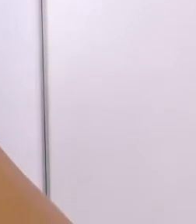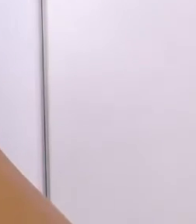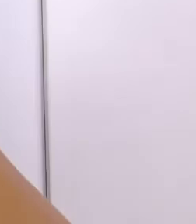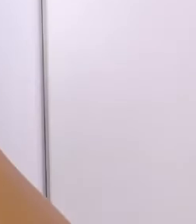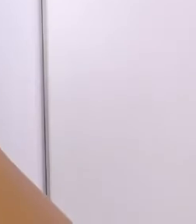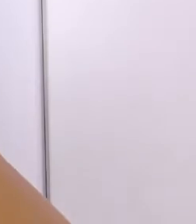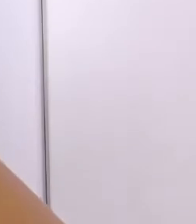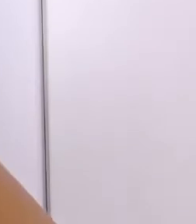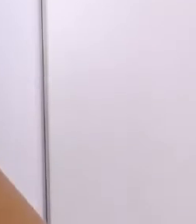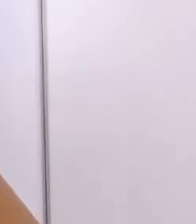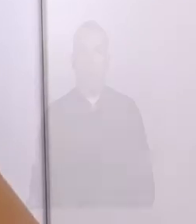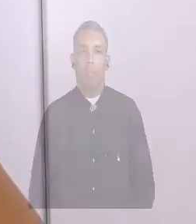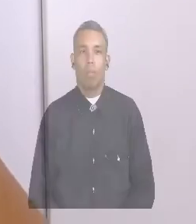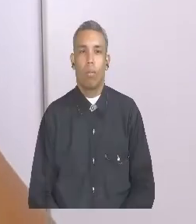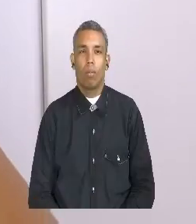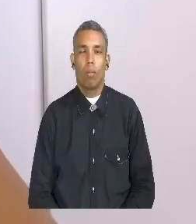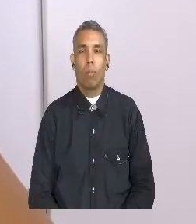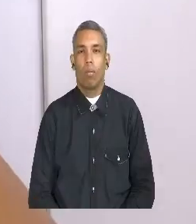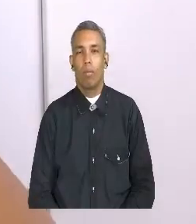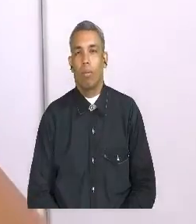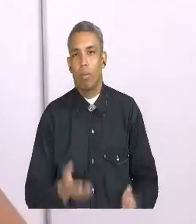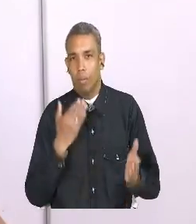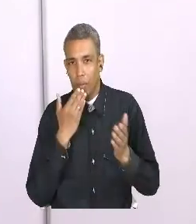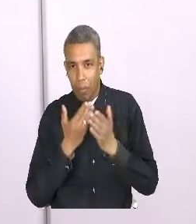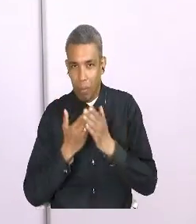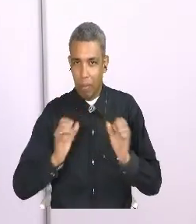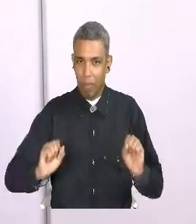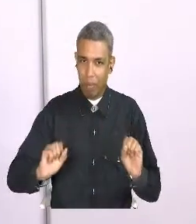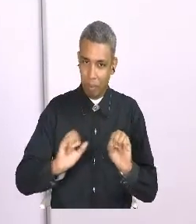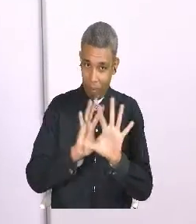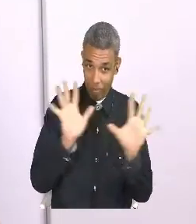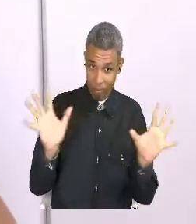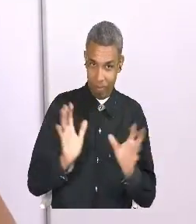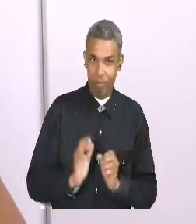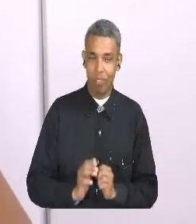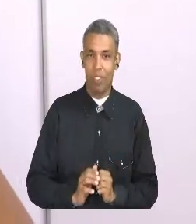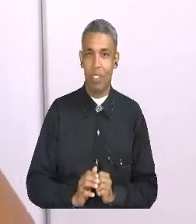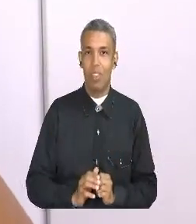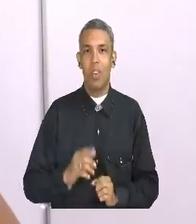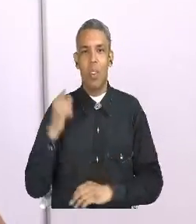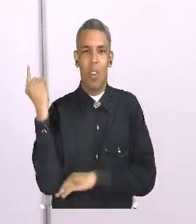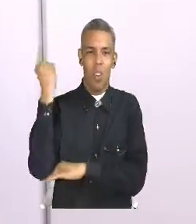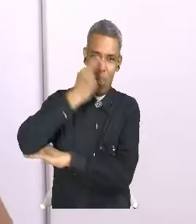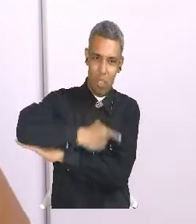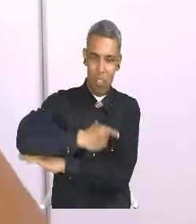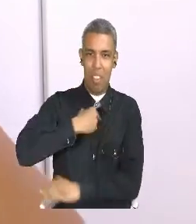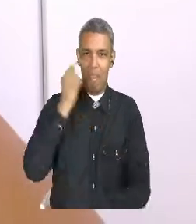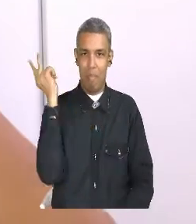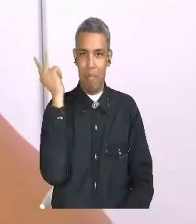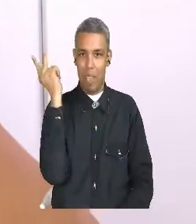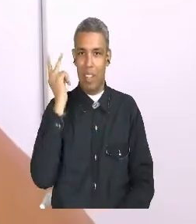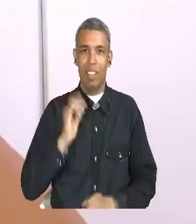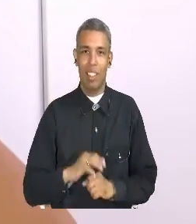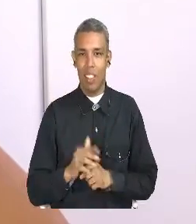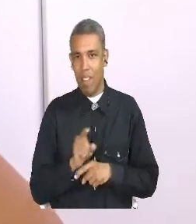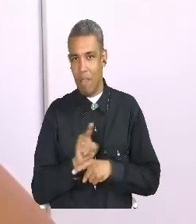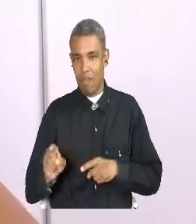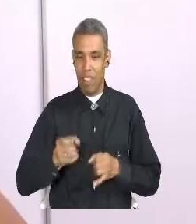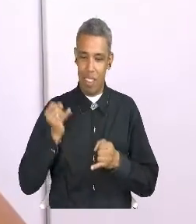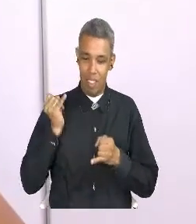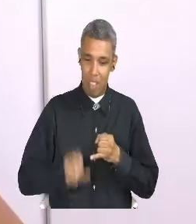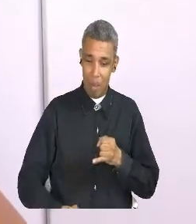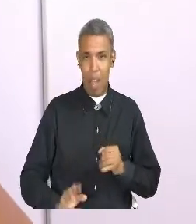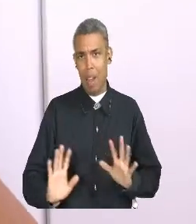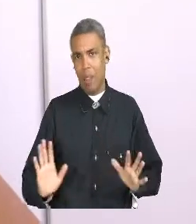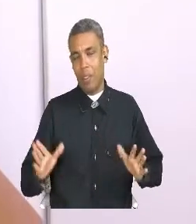Bienvenida a Barranca Bermeja, le saluda Rochi una vez más en este viernes, anunciando que ya llegó el fin de semana, caramba, y me